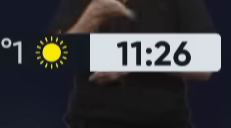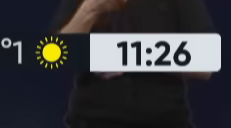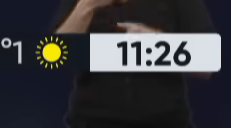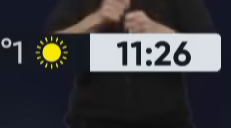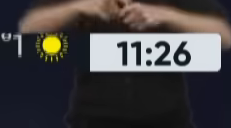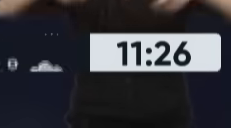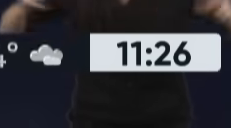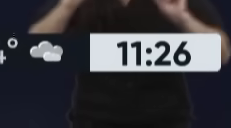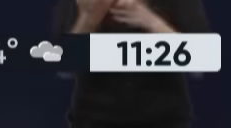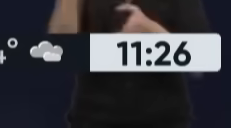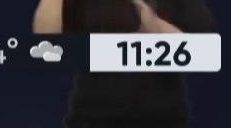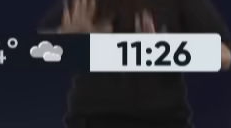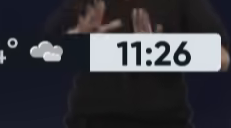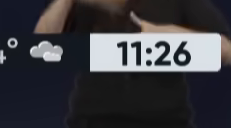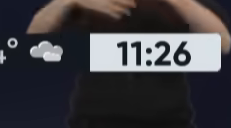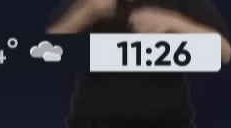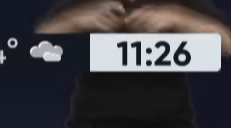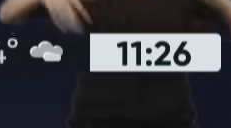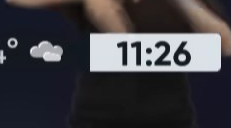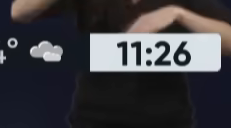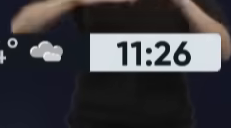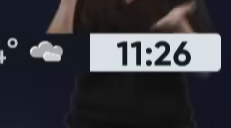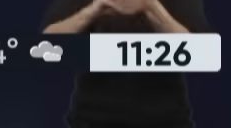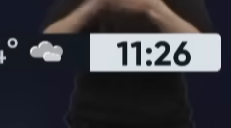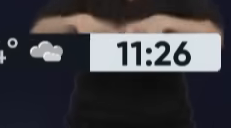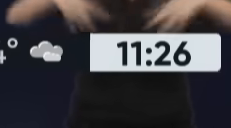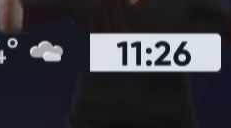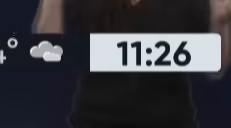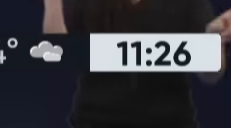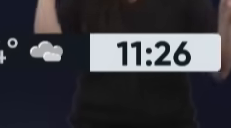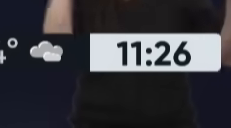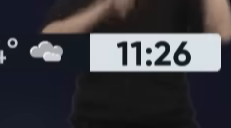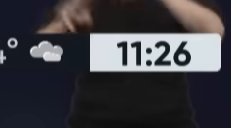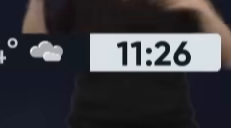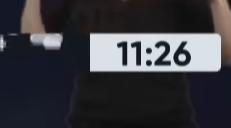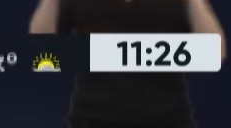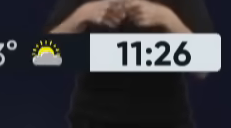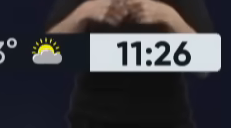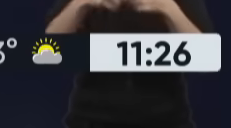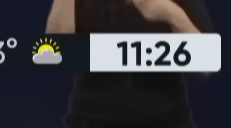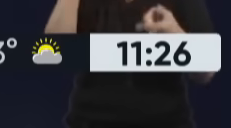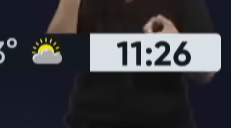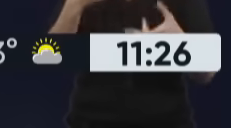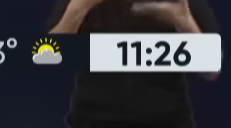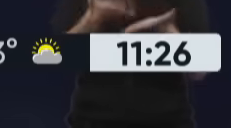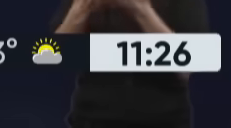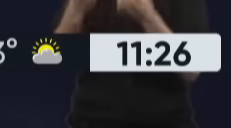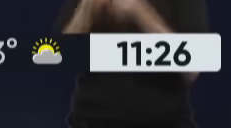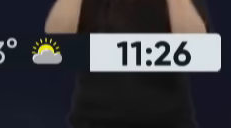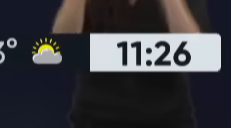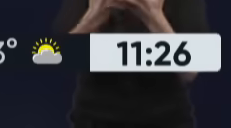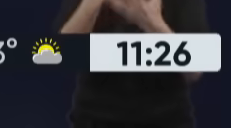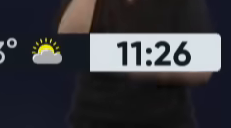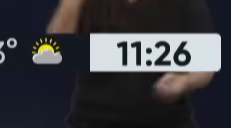red actual. Estas inversiones apuntan a mejorar el servicio, reducir los cortes de luz y mitigar los cuellos de botella, ampliando la capacidad